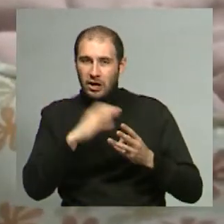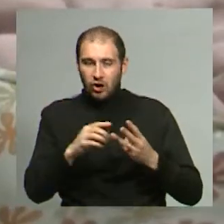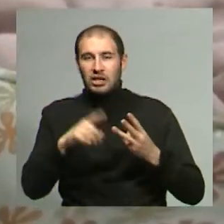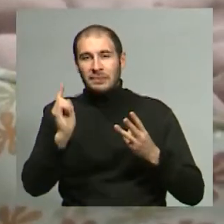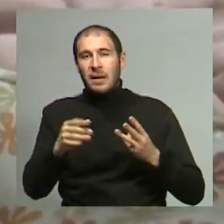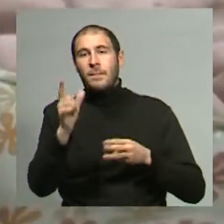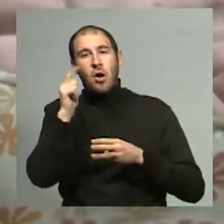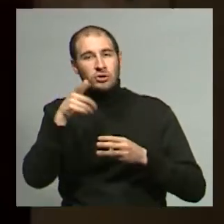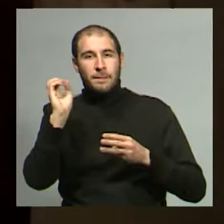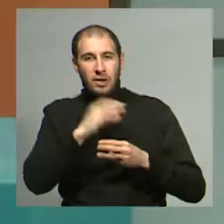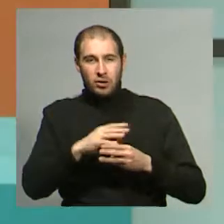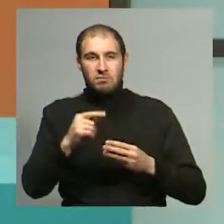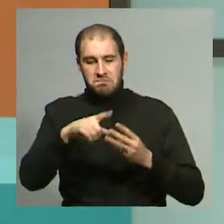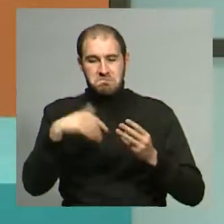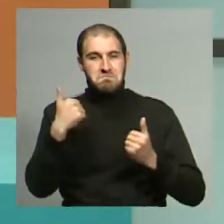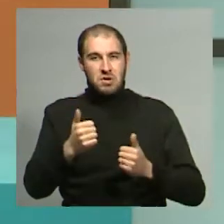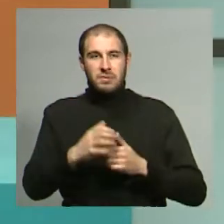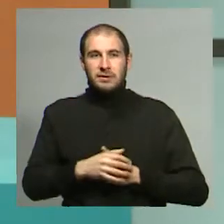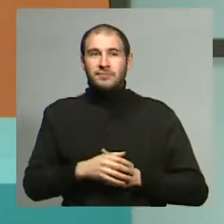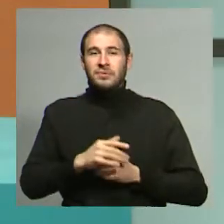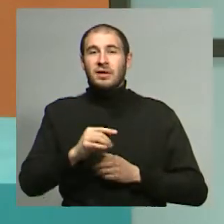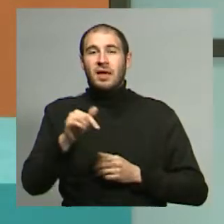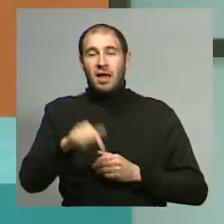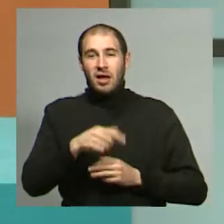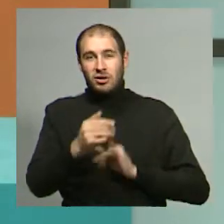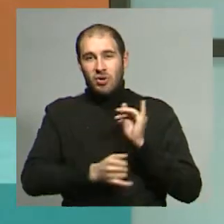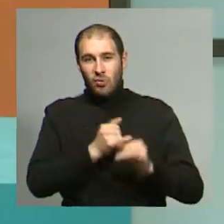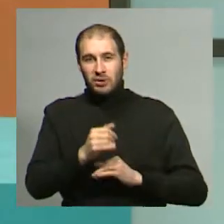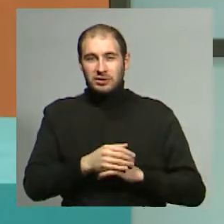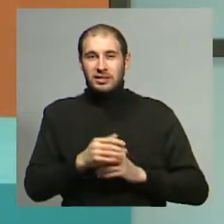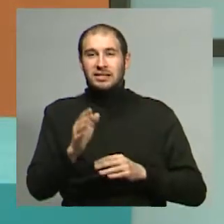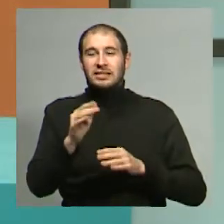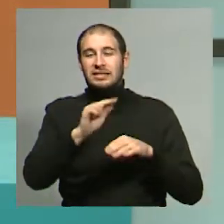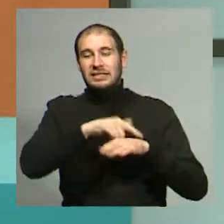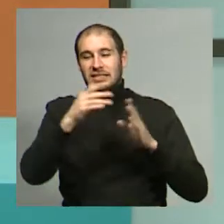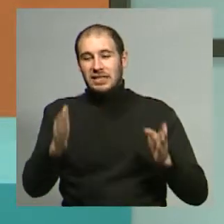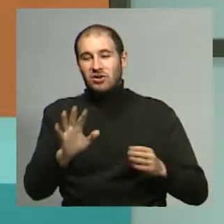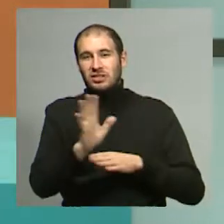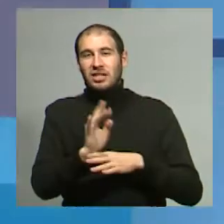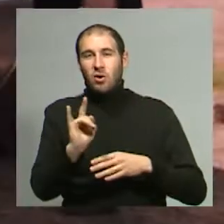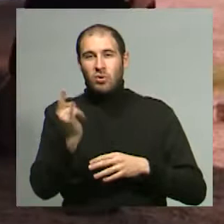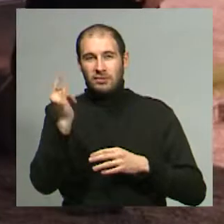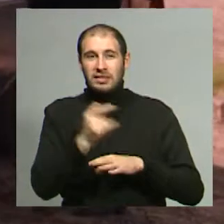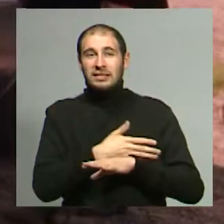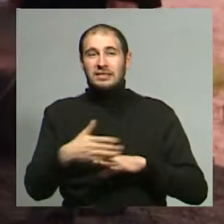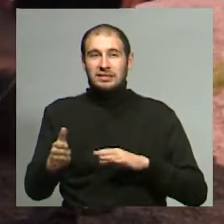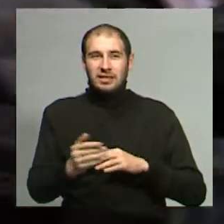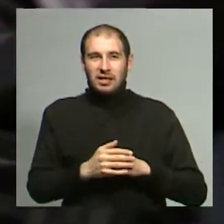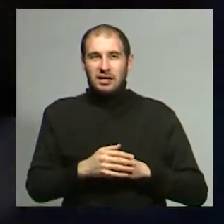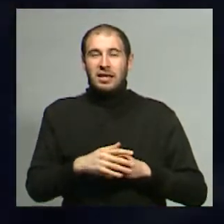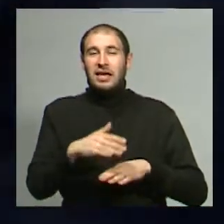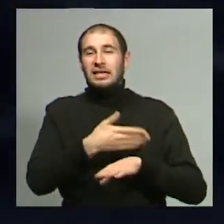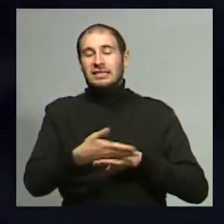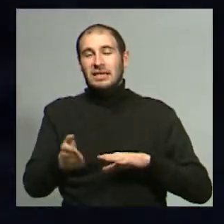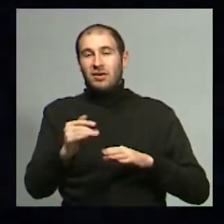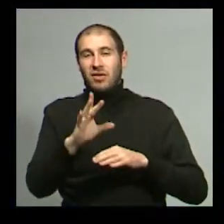mejor producción. Así que recomendadísima. Y ahora sí, bueno, pasamos a los ciclos del Cine Universidad, que continúan con los ciclos